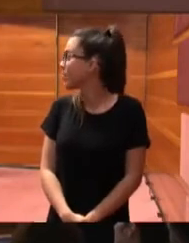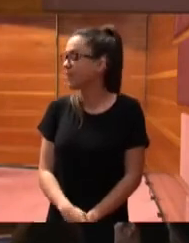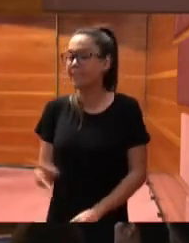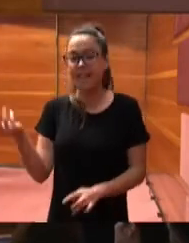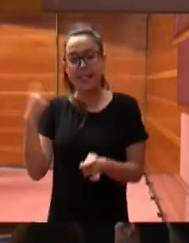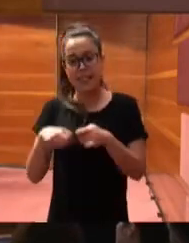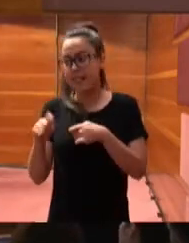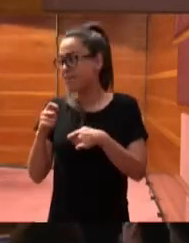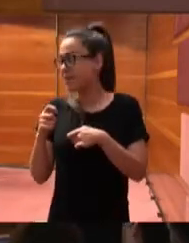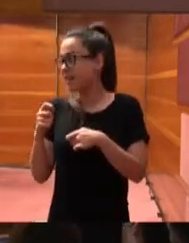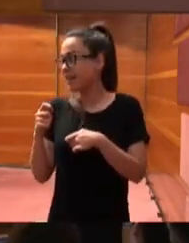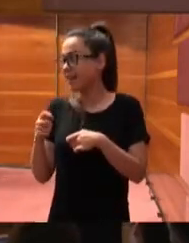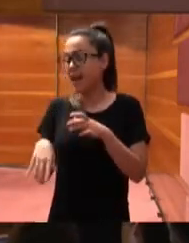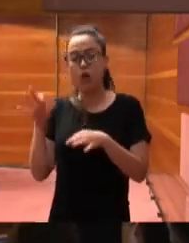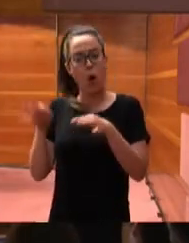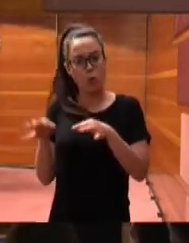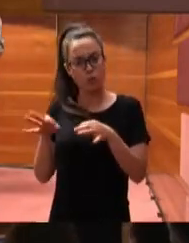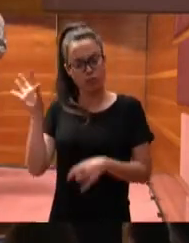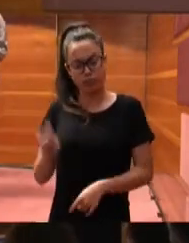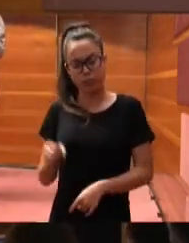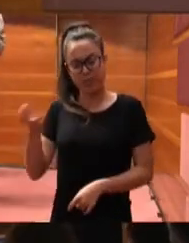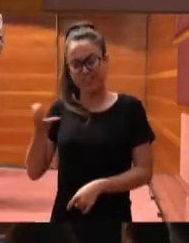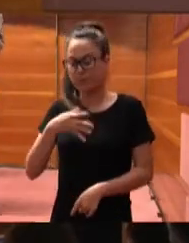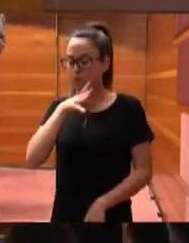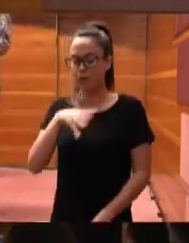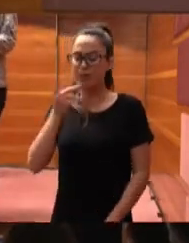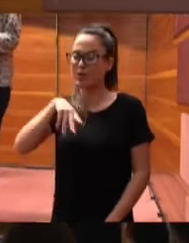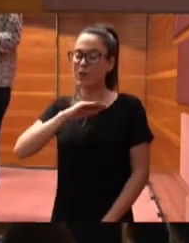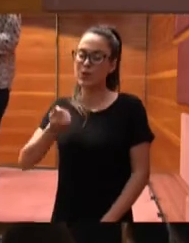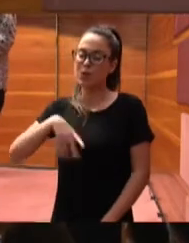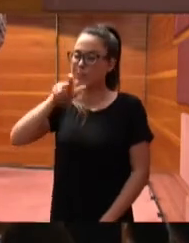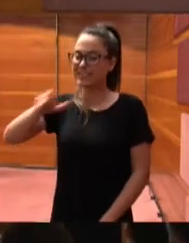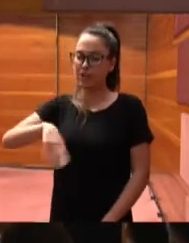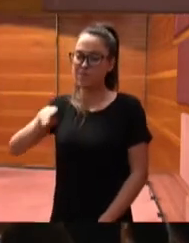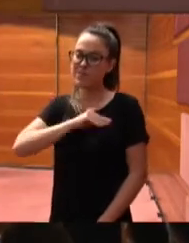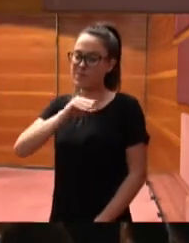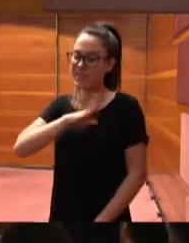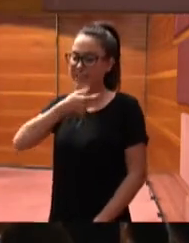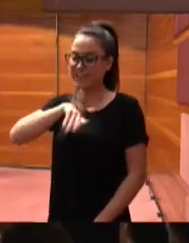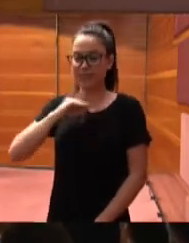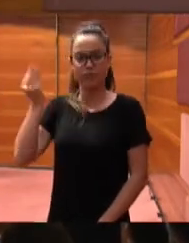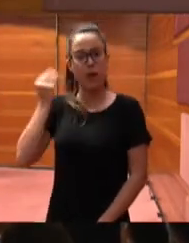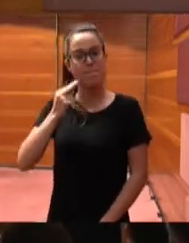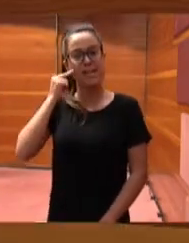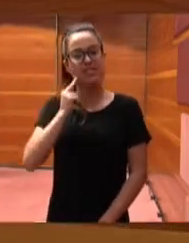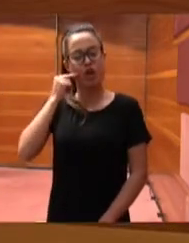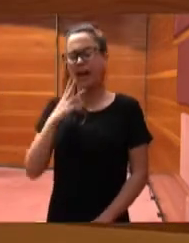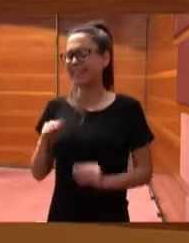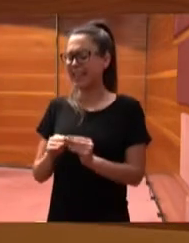justo. Porque somos muy buenas personas. Y porque creemos en que el chocolate tiene que estar hecho así,